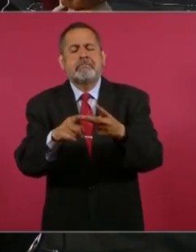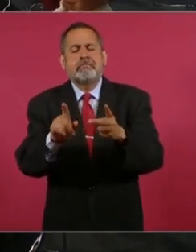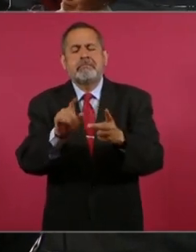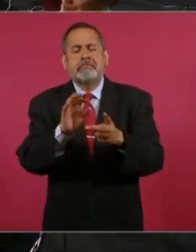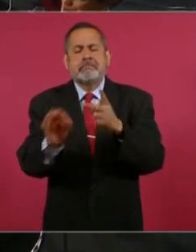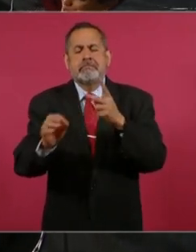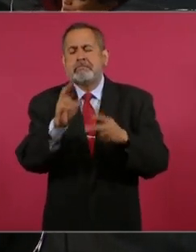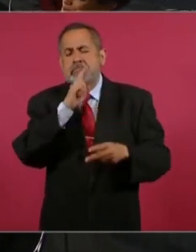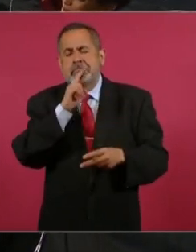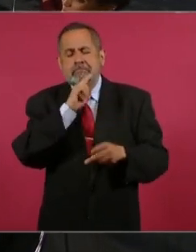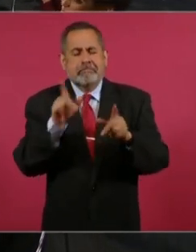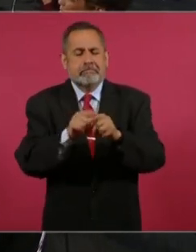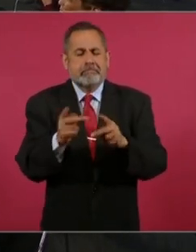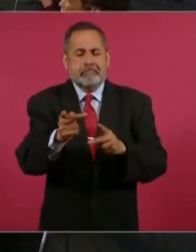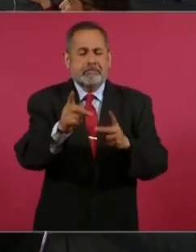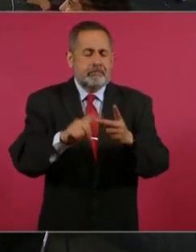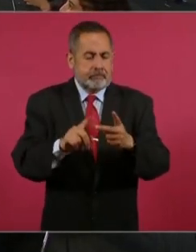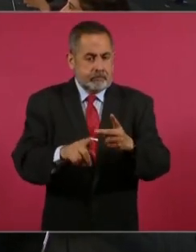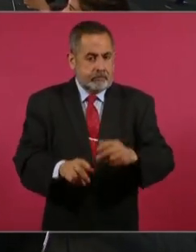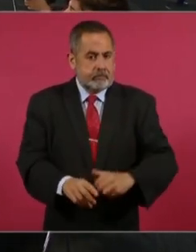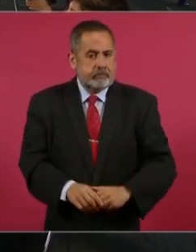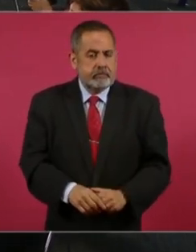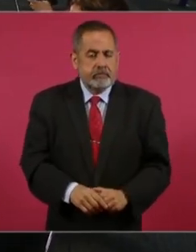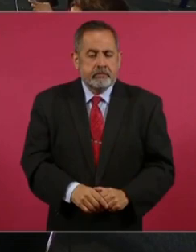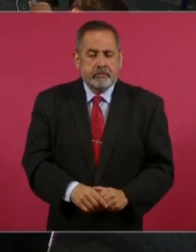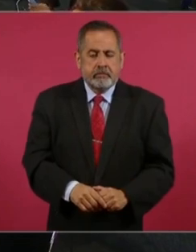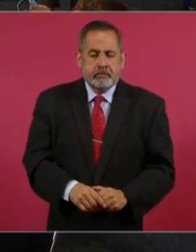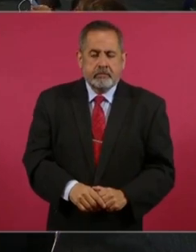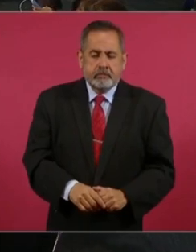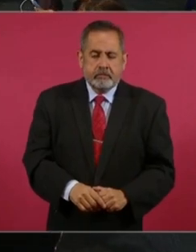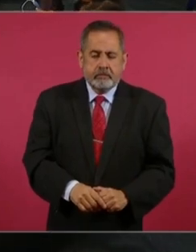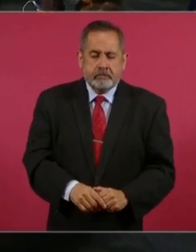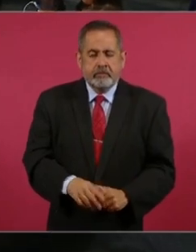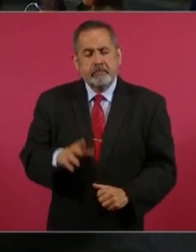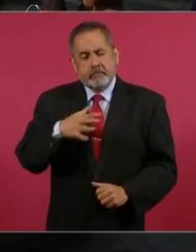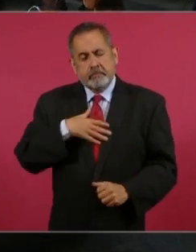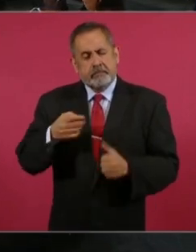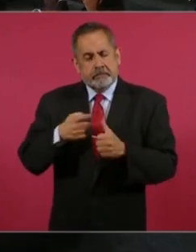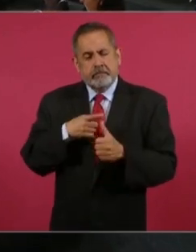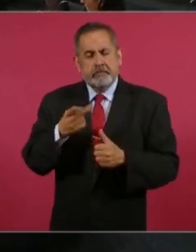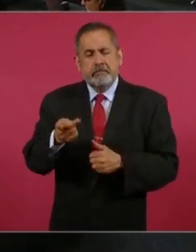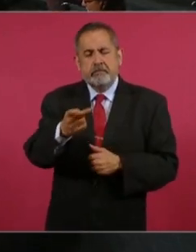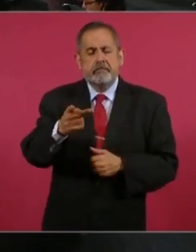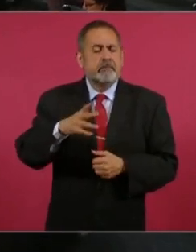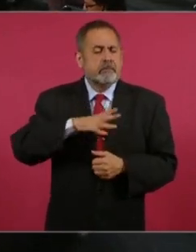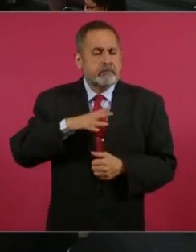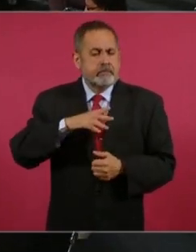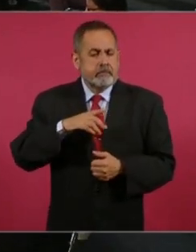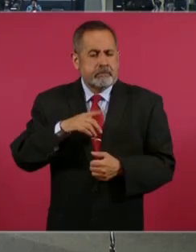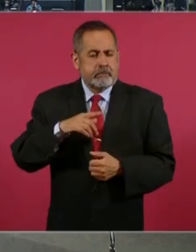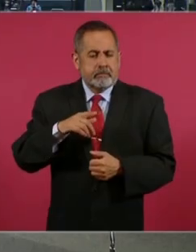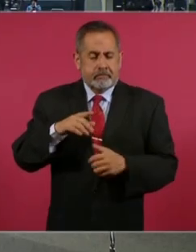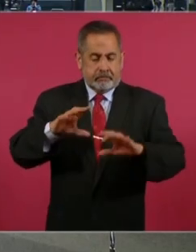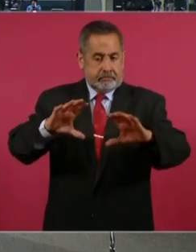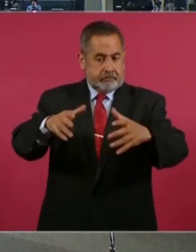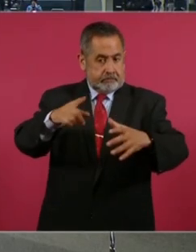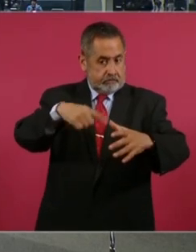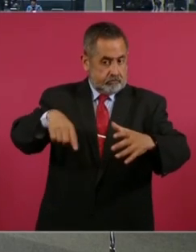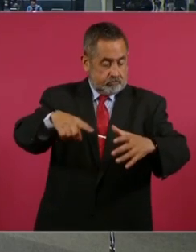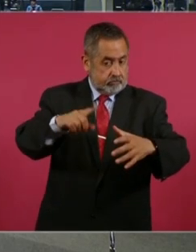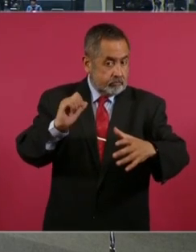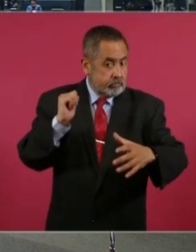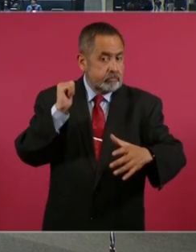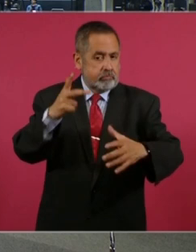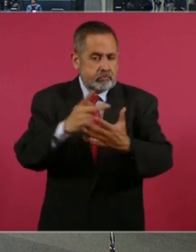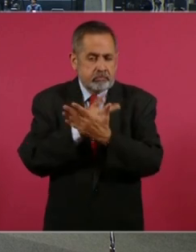la segunda pregunta, rapidísimo, presidente. Bueno, del primero, yo preguntarle si a Hércules, a esta comunidad, pudiera haber